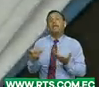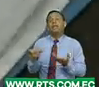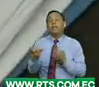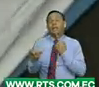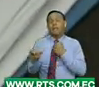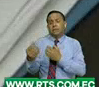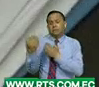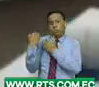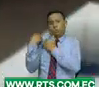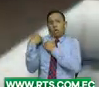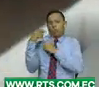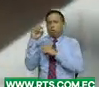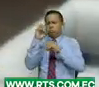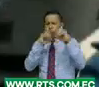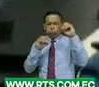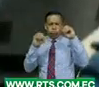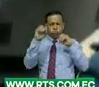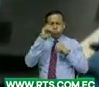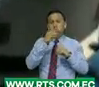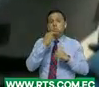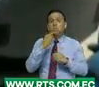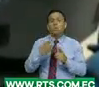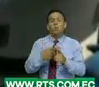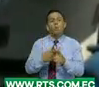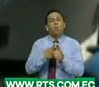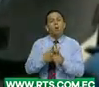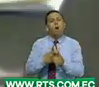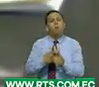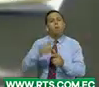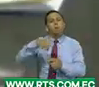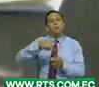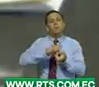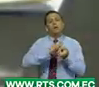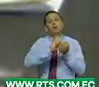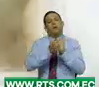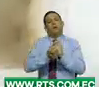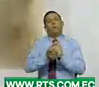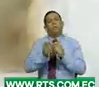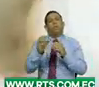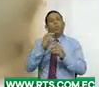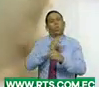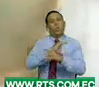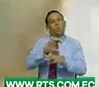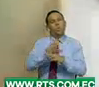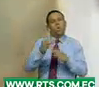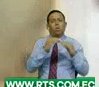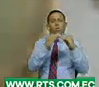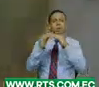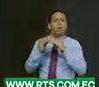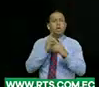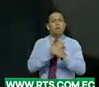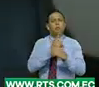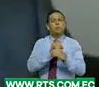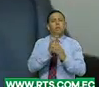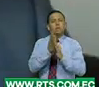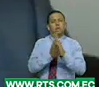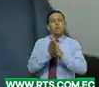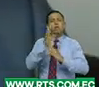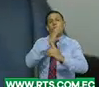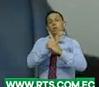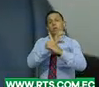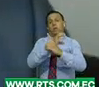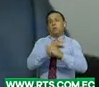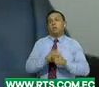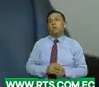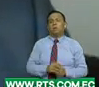considera urgente una reestructuración del consejo nacional para la igualdad de discapacidades conadis los carnés de discapacidad y ha